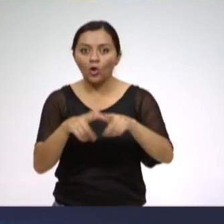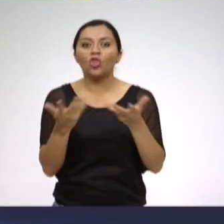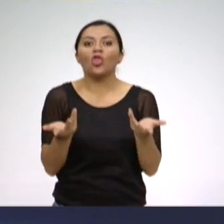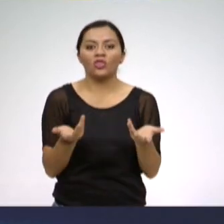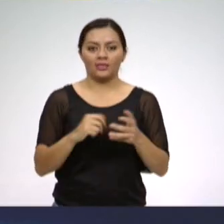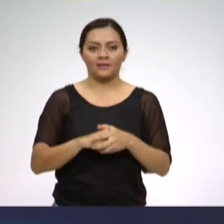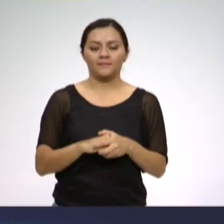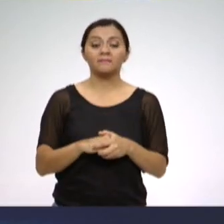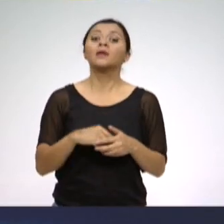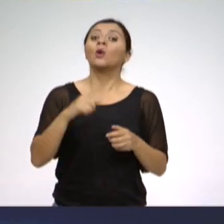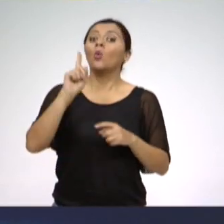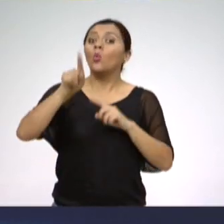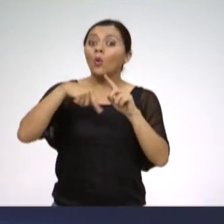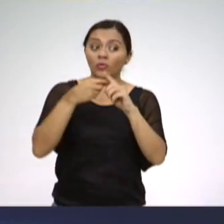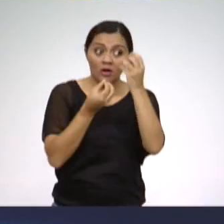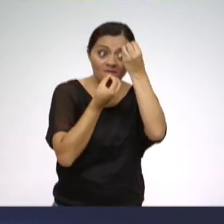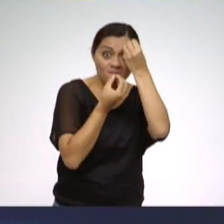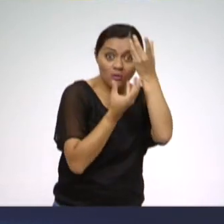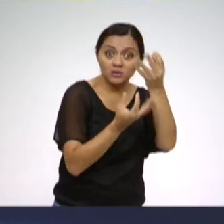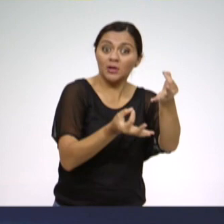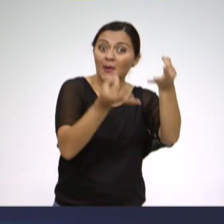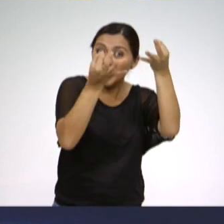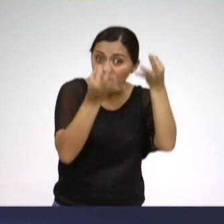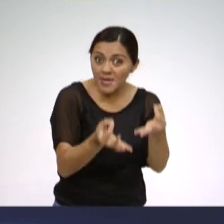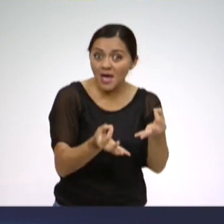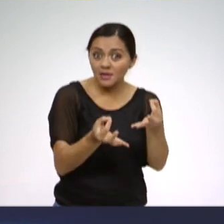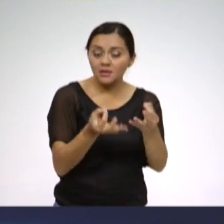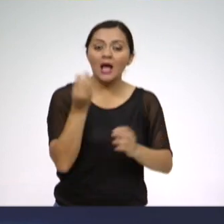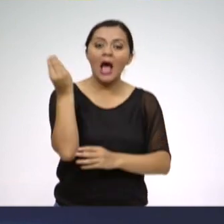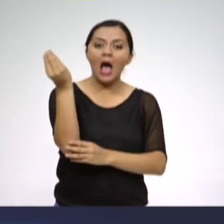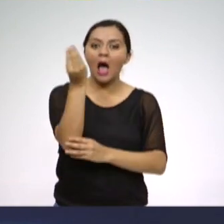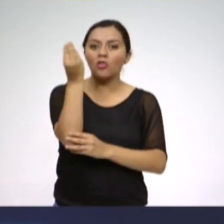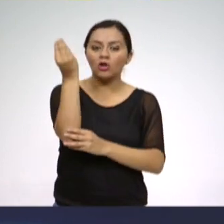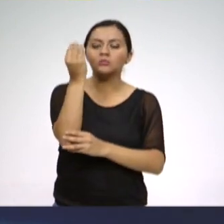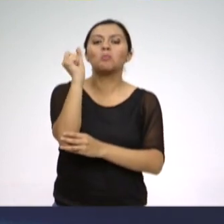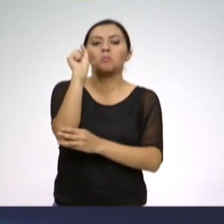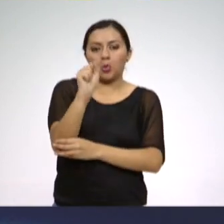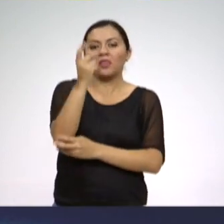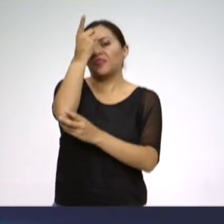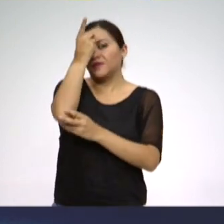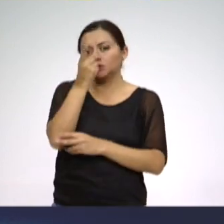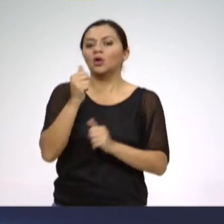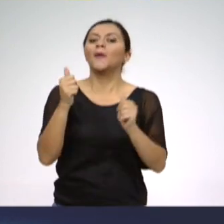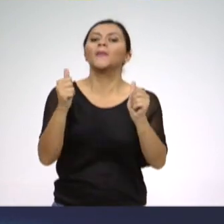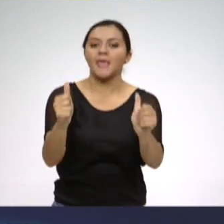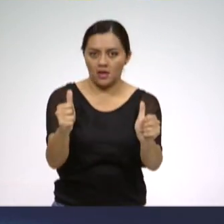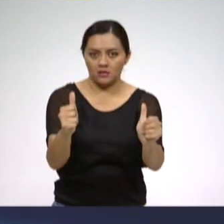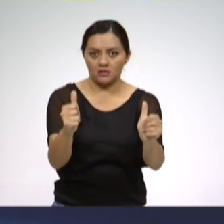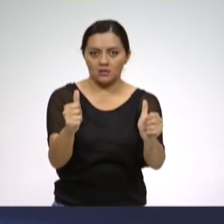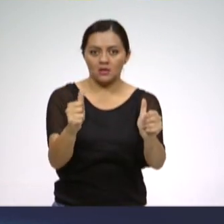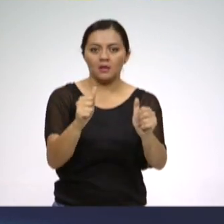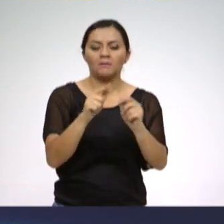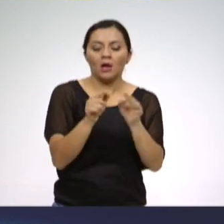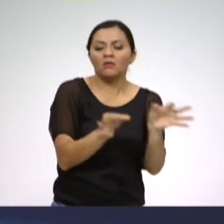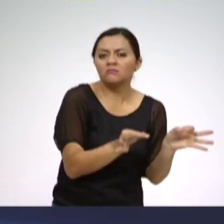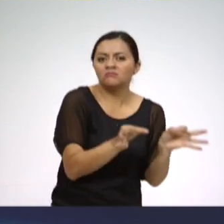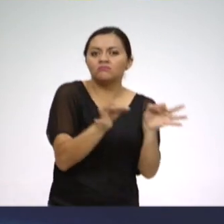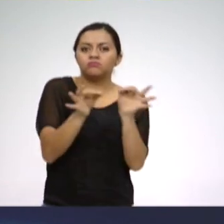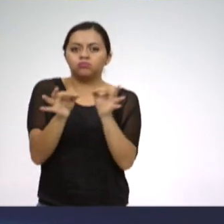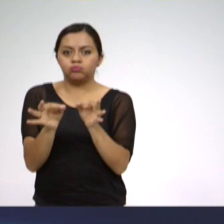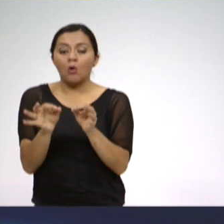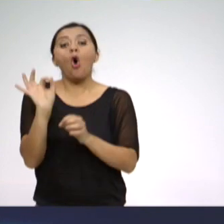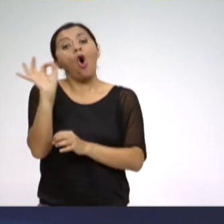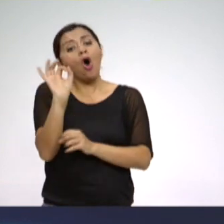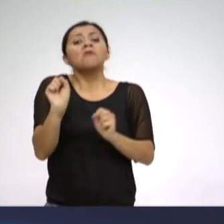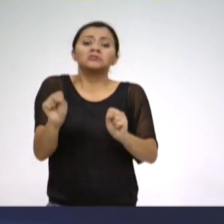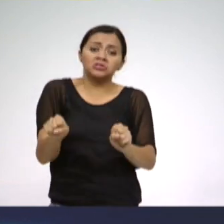Cuando se da la información correcta, los adolescentes y las adolescentes son capaces de decidir y son capaces de decidir postergar inclusive, y si